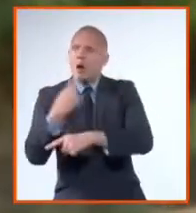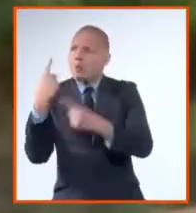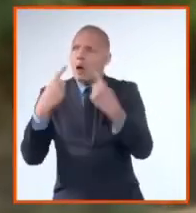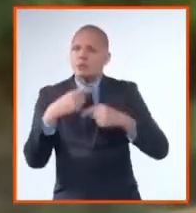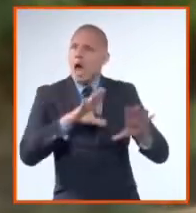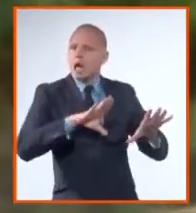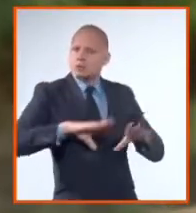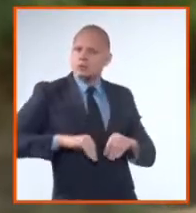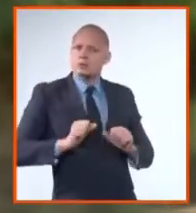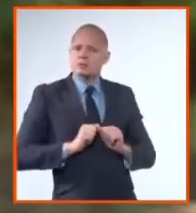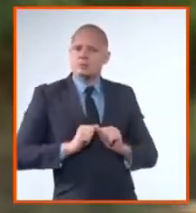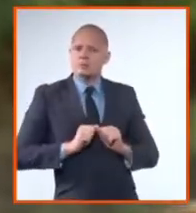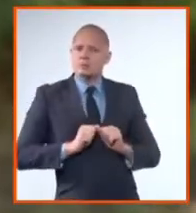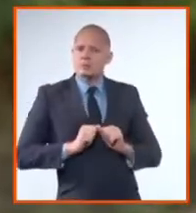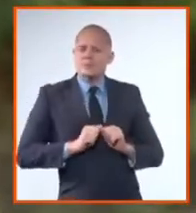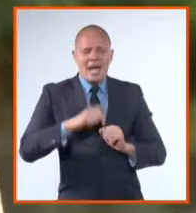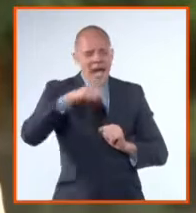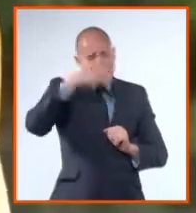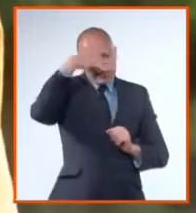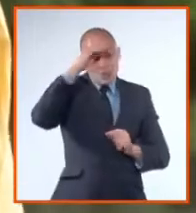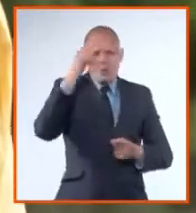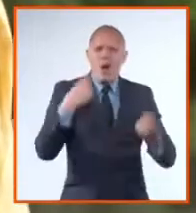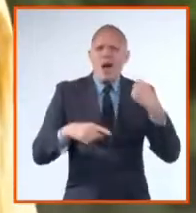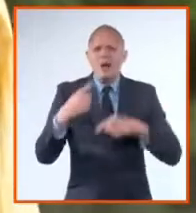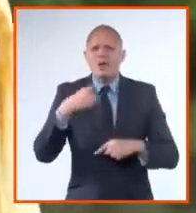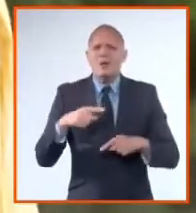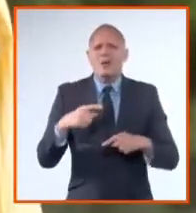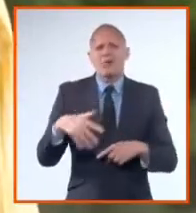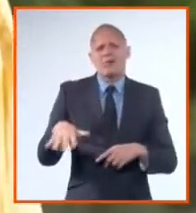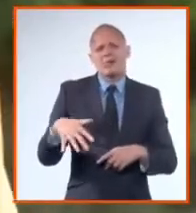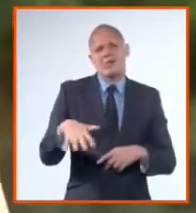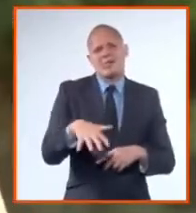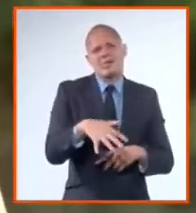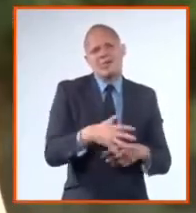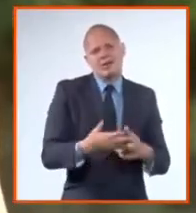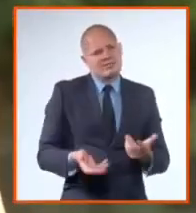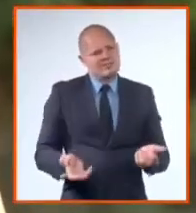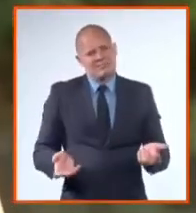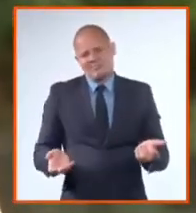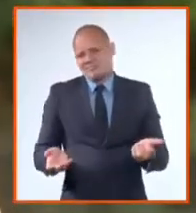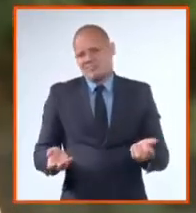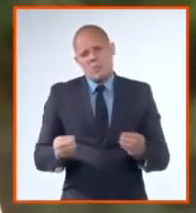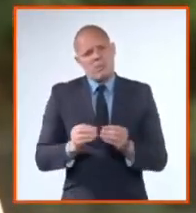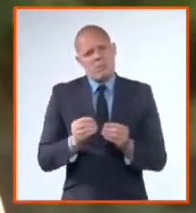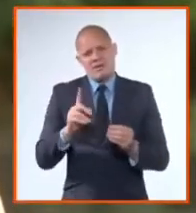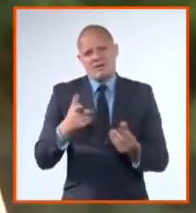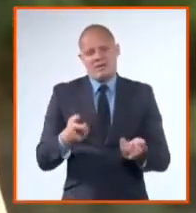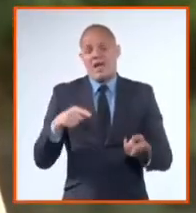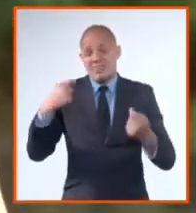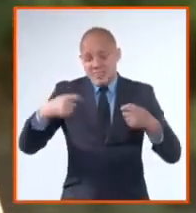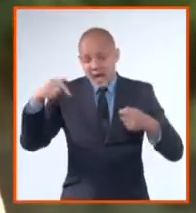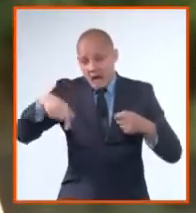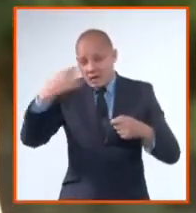está dormida. Lo digo porque eso está en nuestras manos. Eso no depende de nadie más.